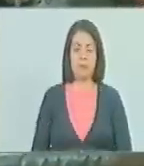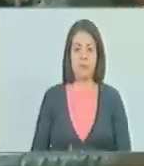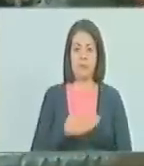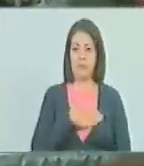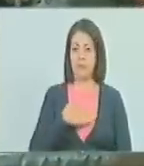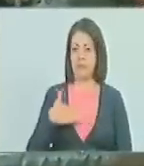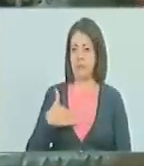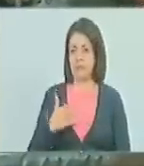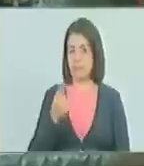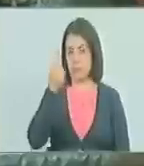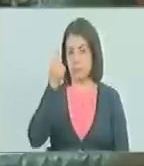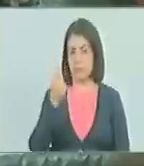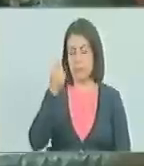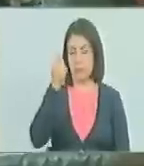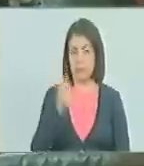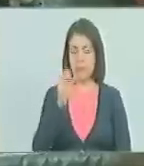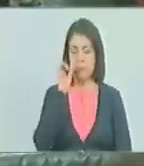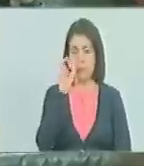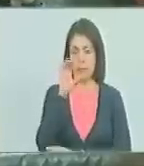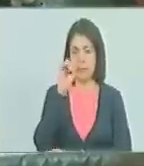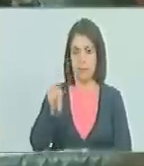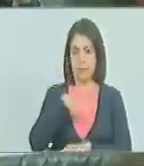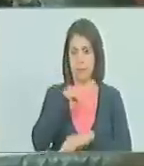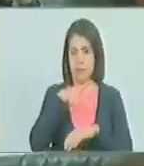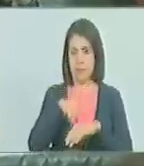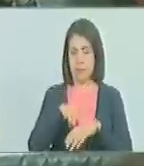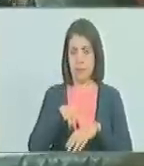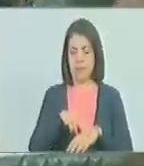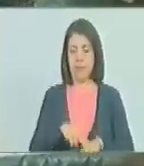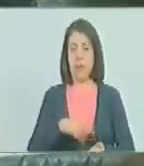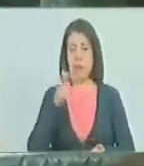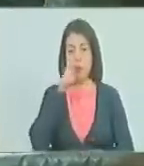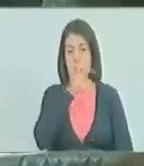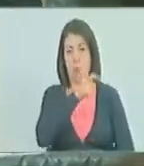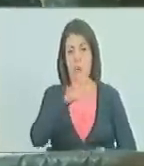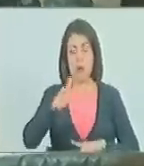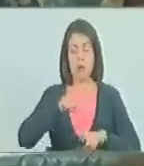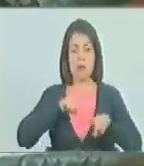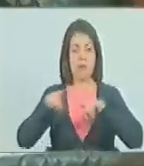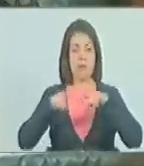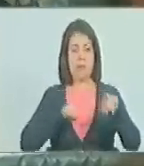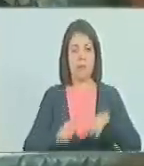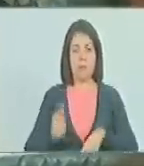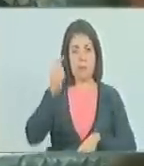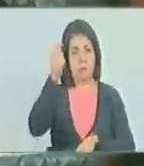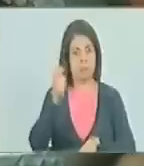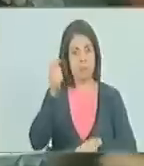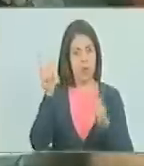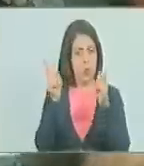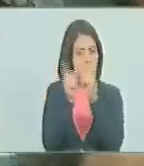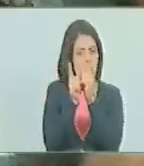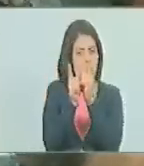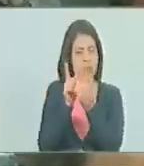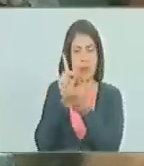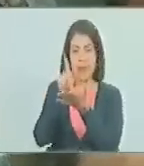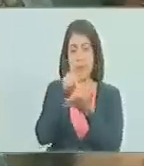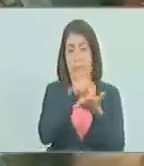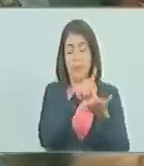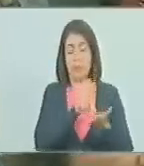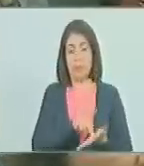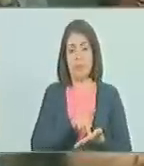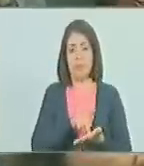querido diputado de nuestra Asamblea Nacional y pueblo legislador. Esta breve intervención es